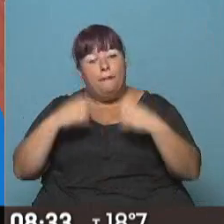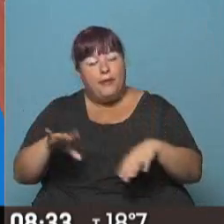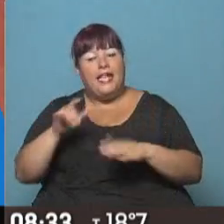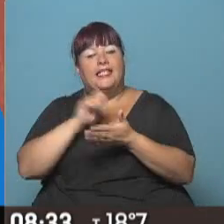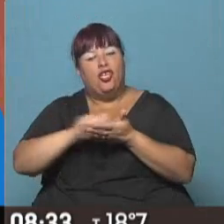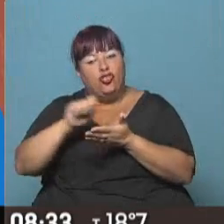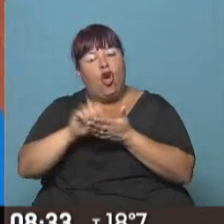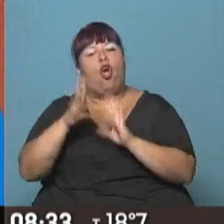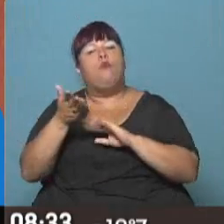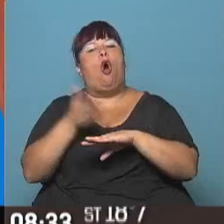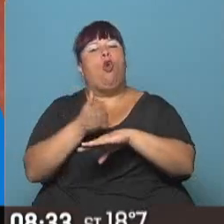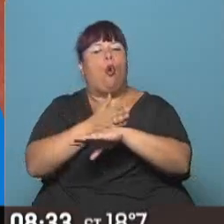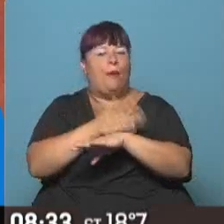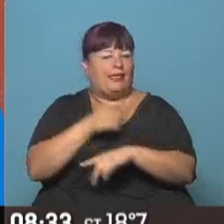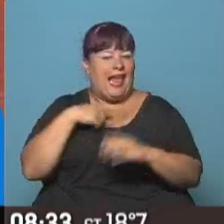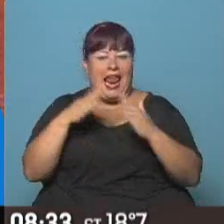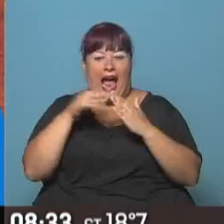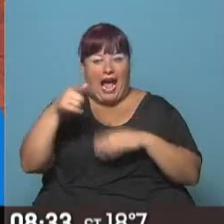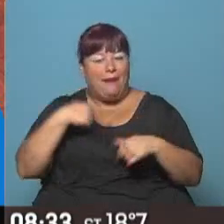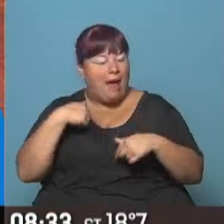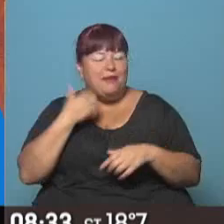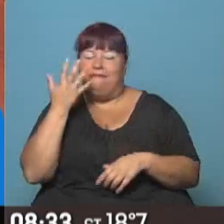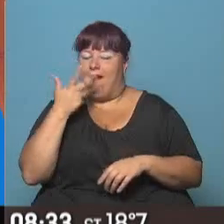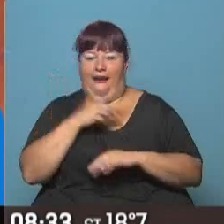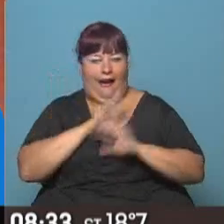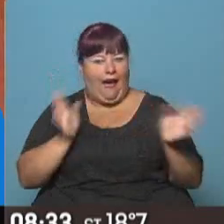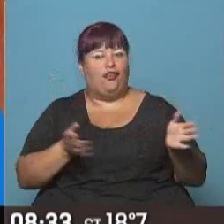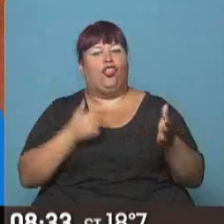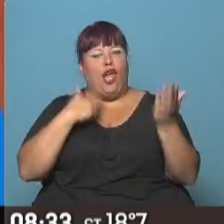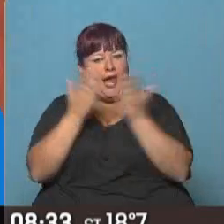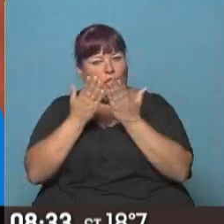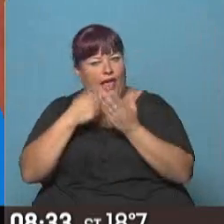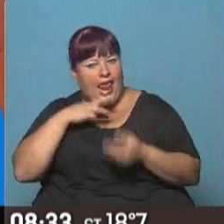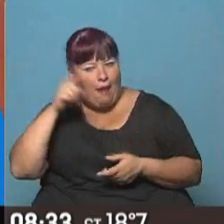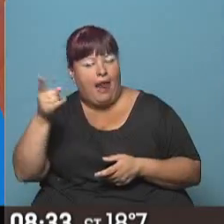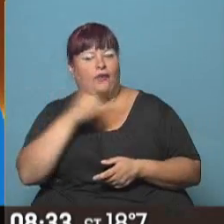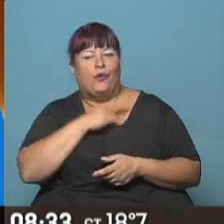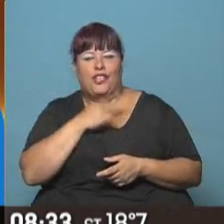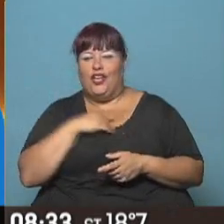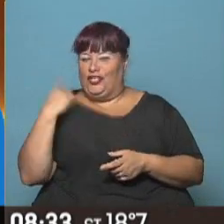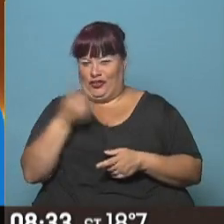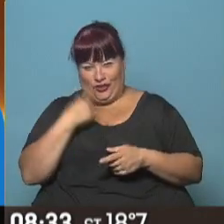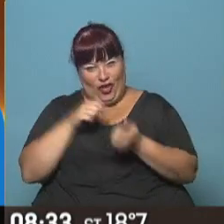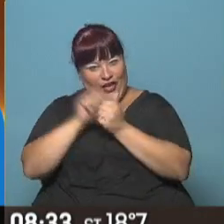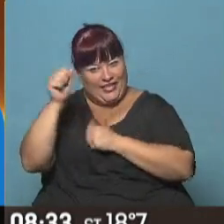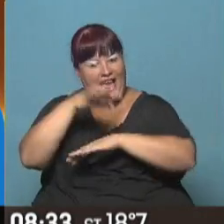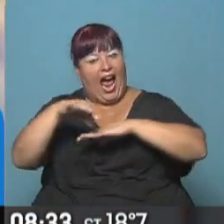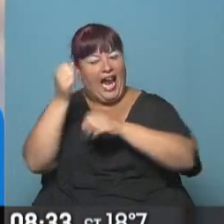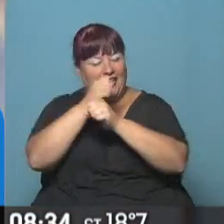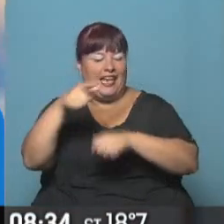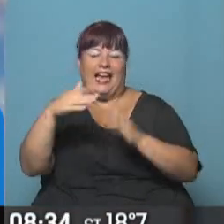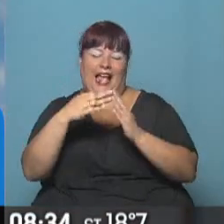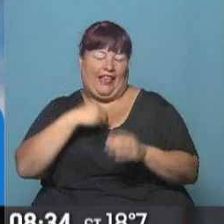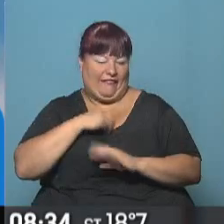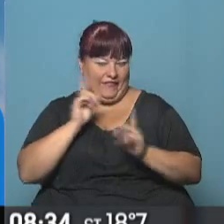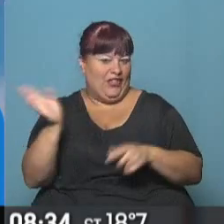un guión como de documental. A mí esa casa me encanta. Yo estudié en La Plata, en la universidad, A todos etcétera. los que nos hemos recibido de arquitectos, esa Exacto. casa